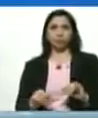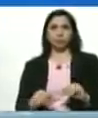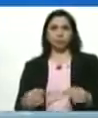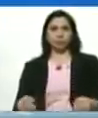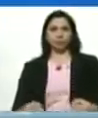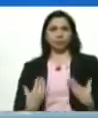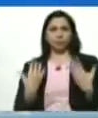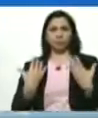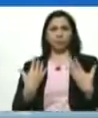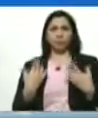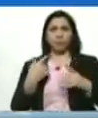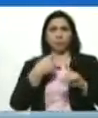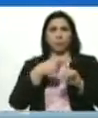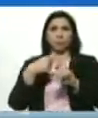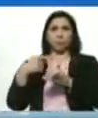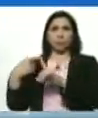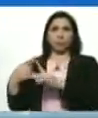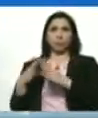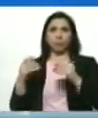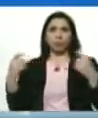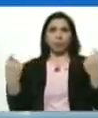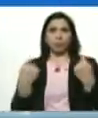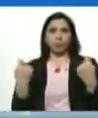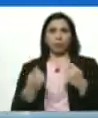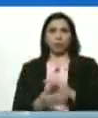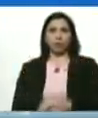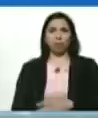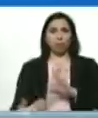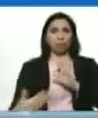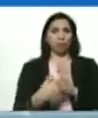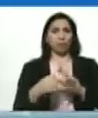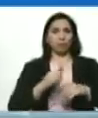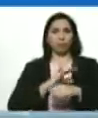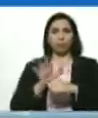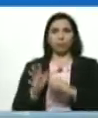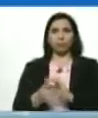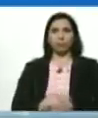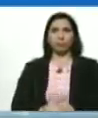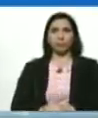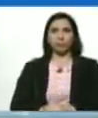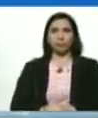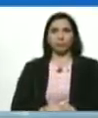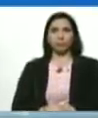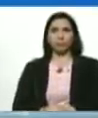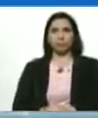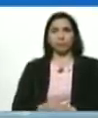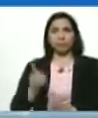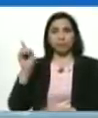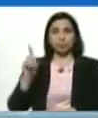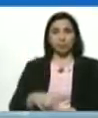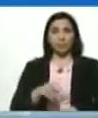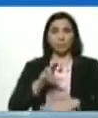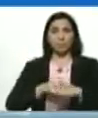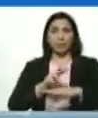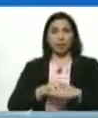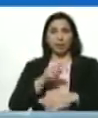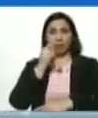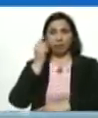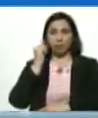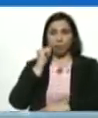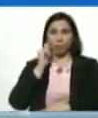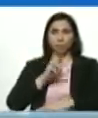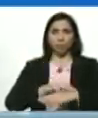positiva todas estas jornadas contra el cob y 19 y también a los médicos a las